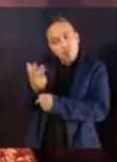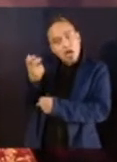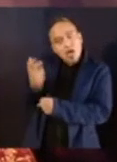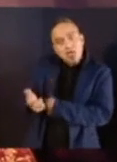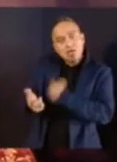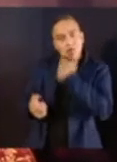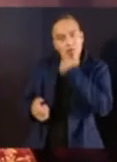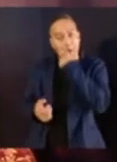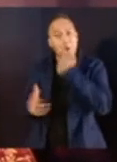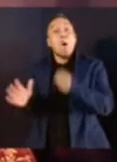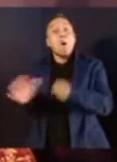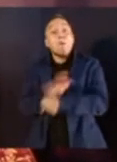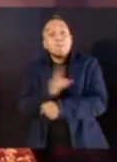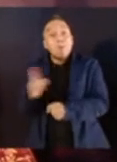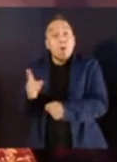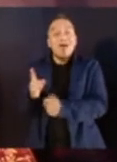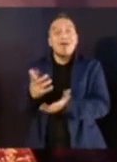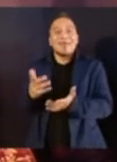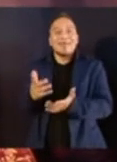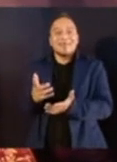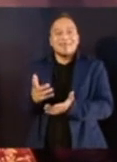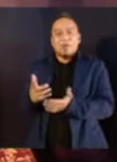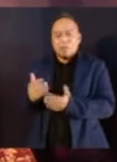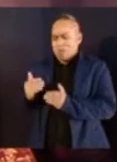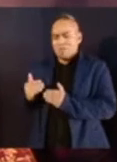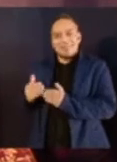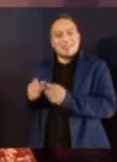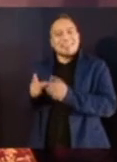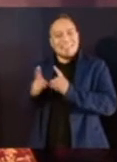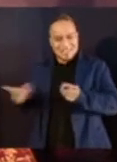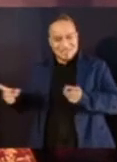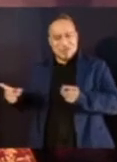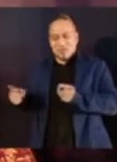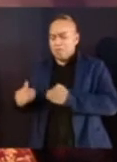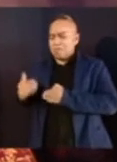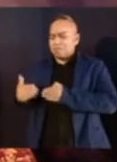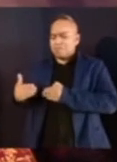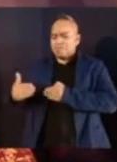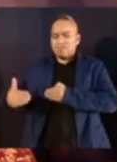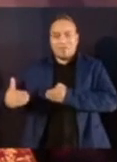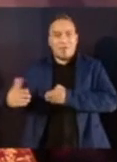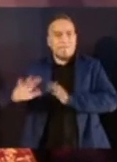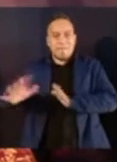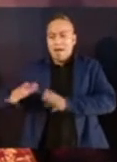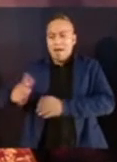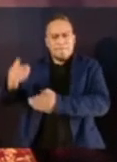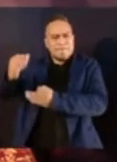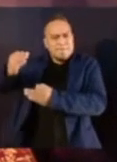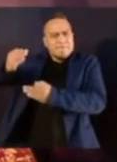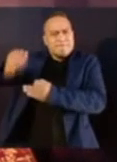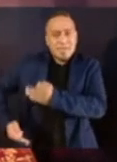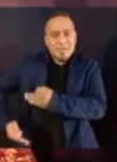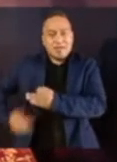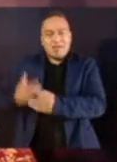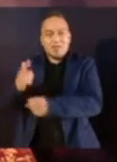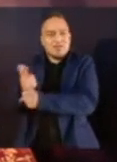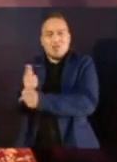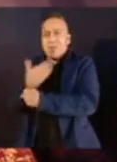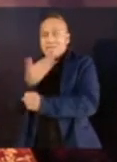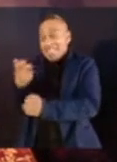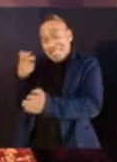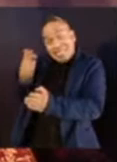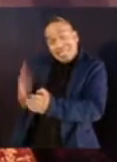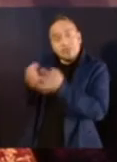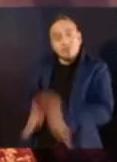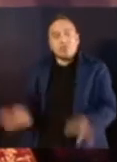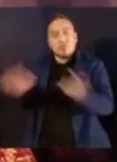periodo formativo de los seres humanos. Ya los posgrados, pues ya es algo que uno puede tener o no tener,